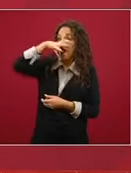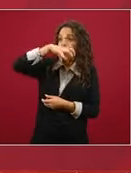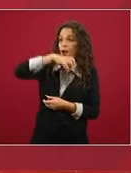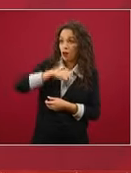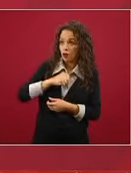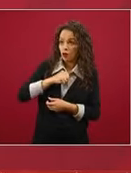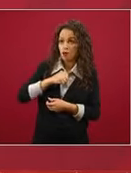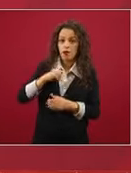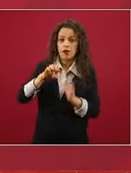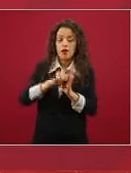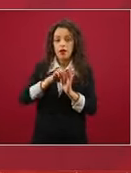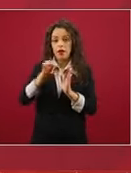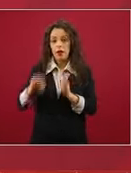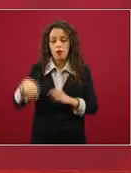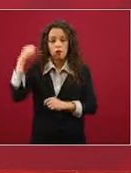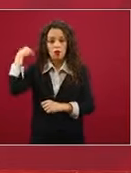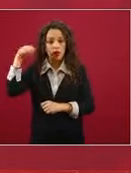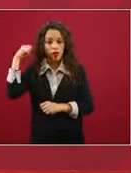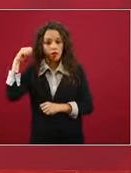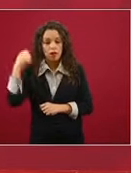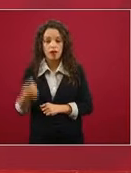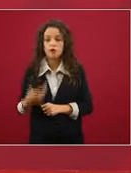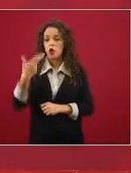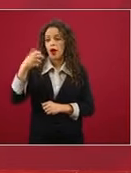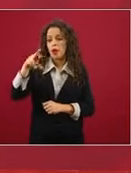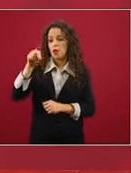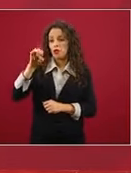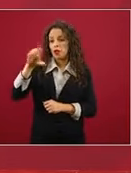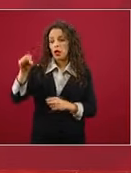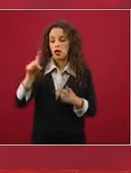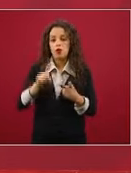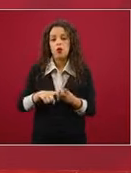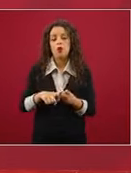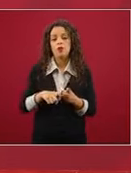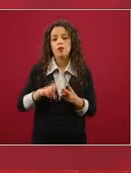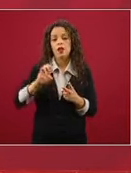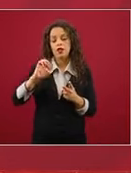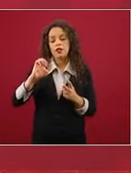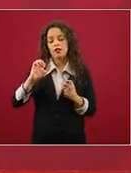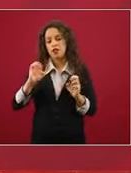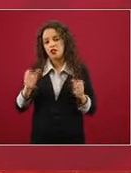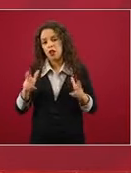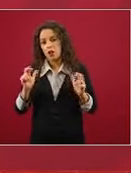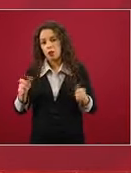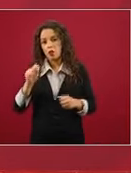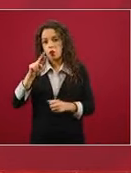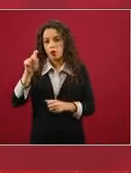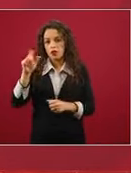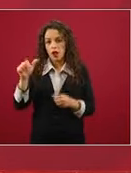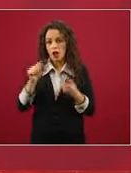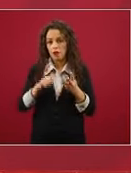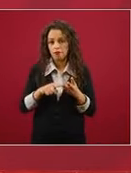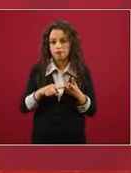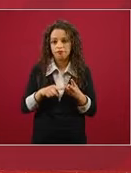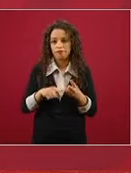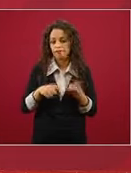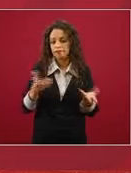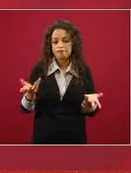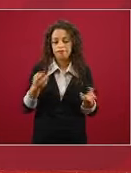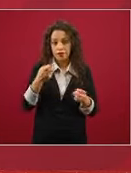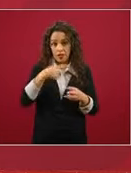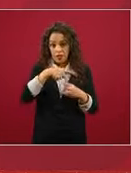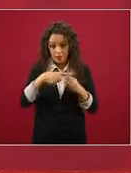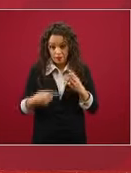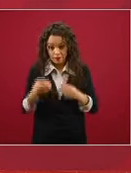Sonora, Villahermosa, Tabasco, Tuxtla Gutiérrez, Chiapas, puede haber una activa transmisión, el clima no va a modificar